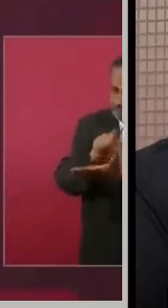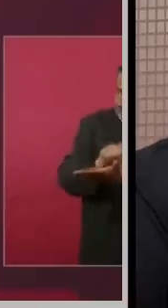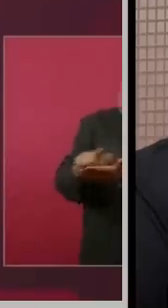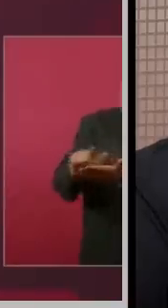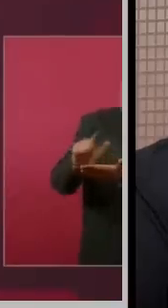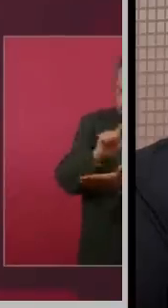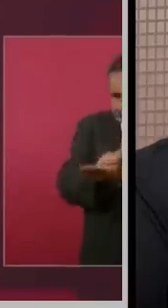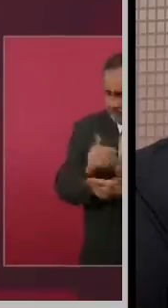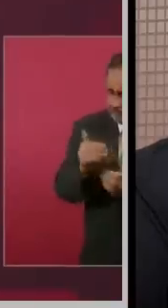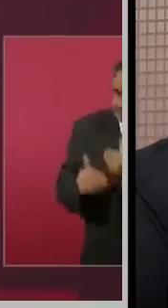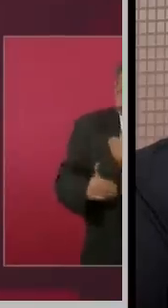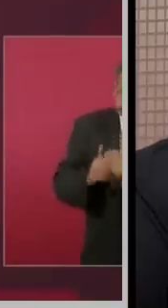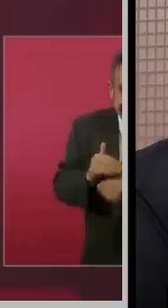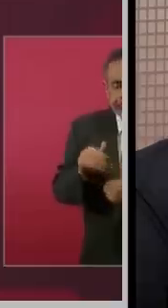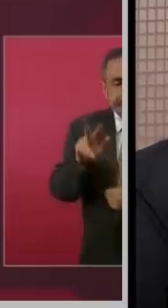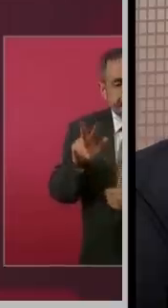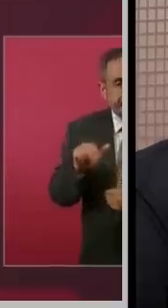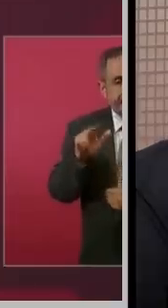Y